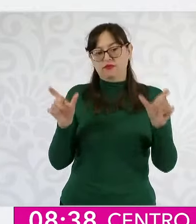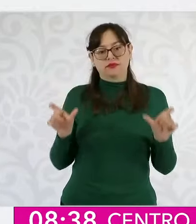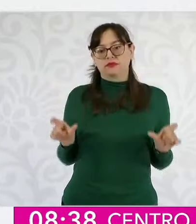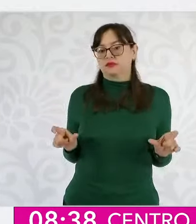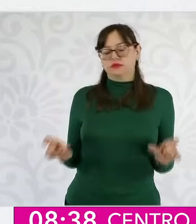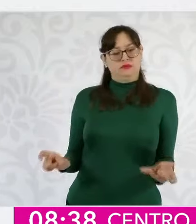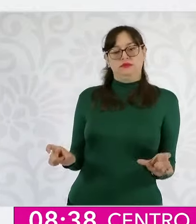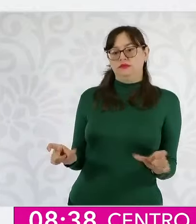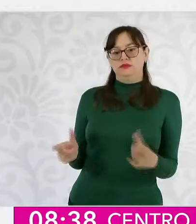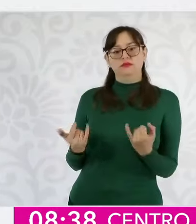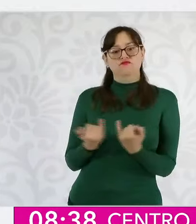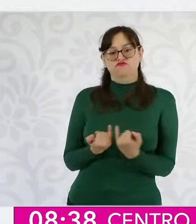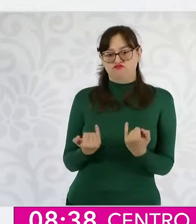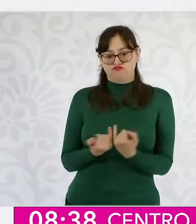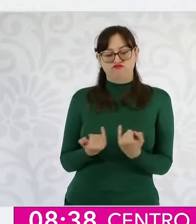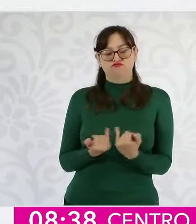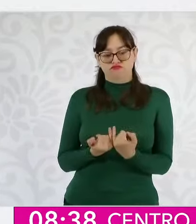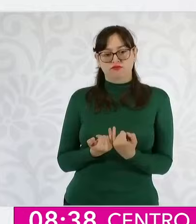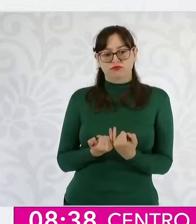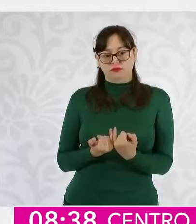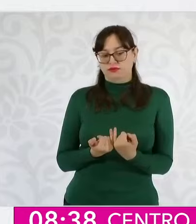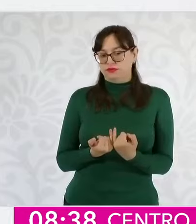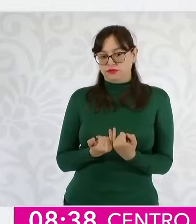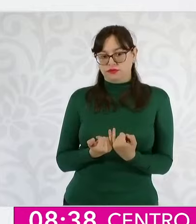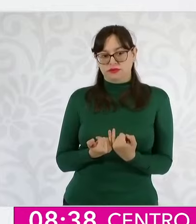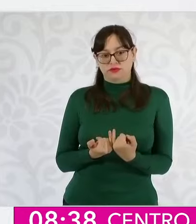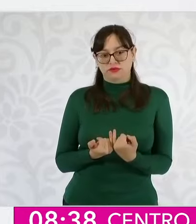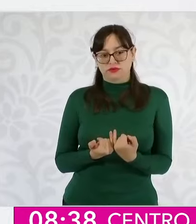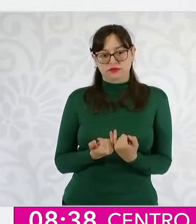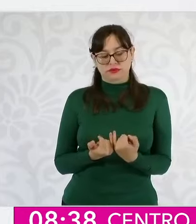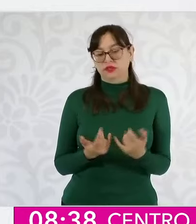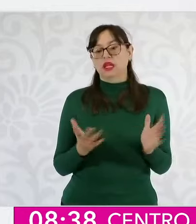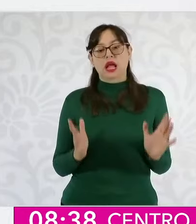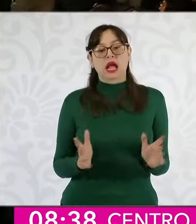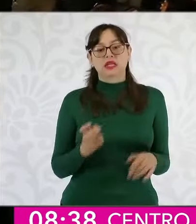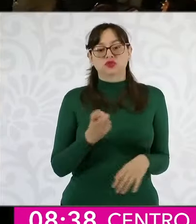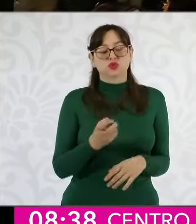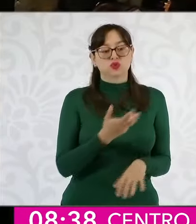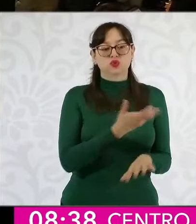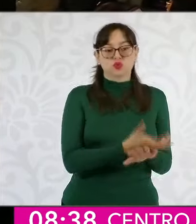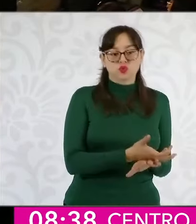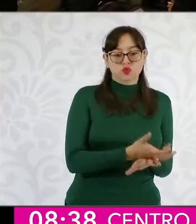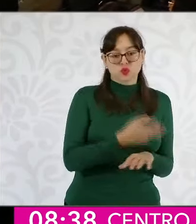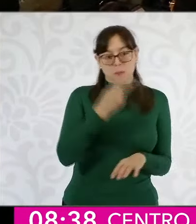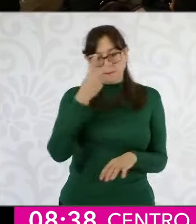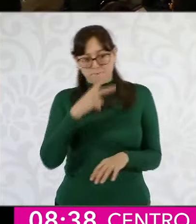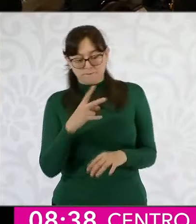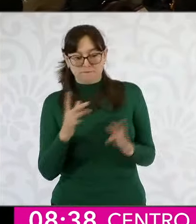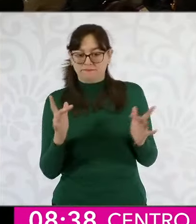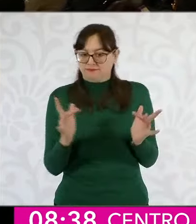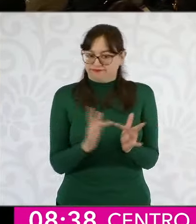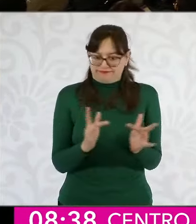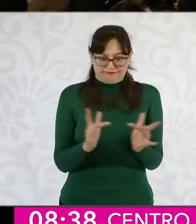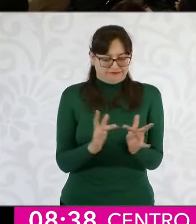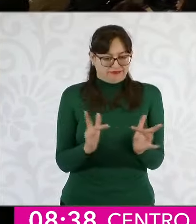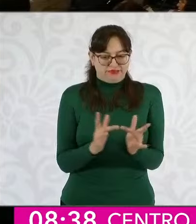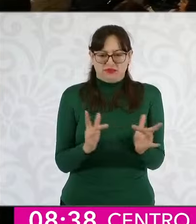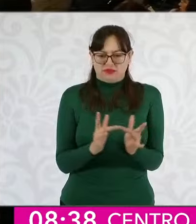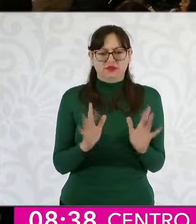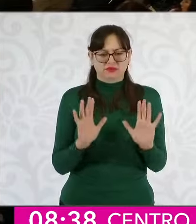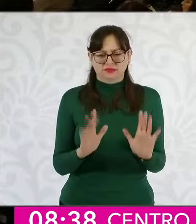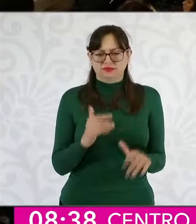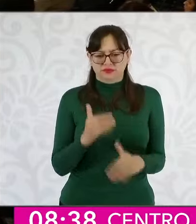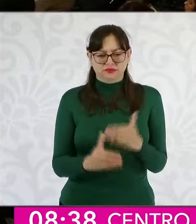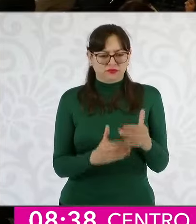una medida cautelar de inmediato y están en comunicación permanente con el secretario Julio Verdegué y esperamos